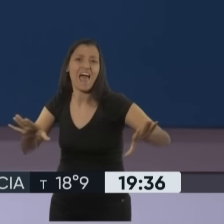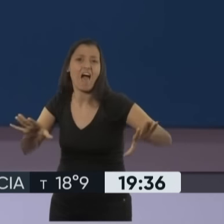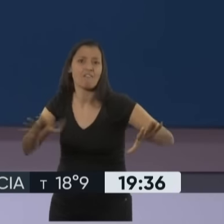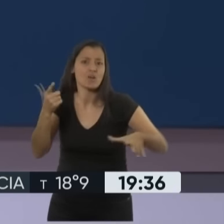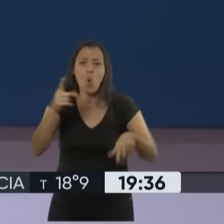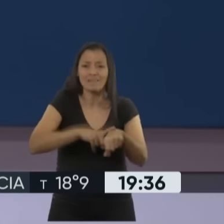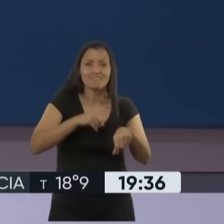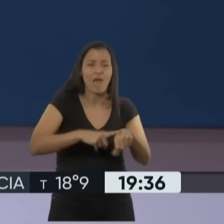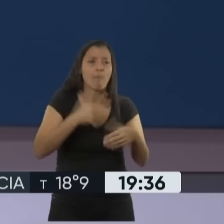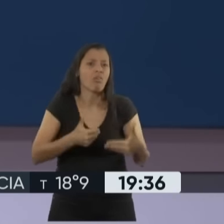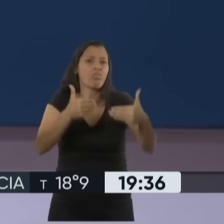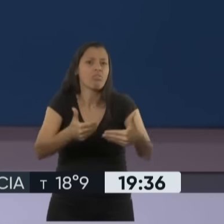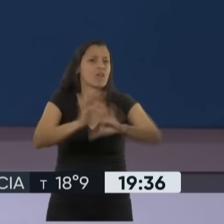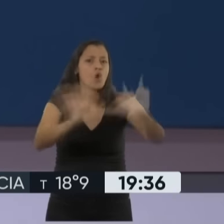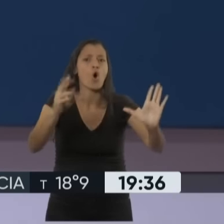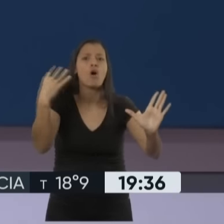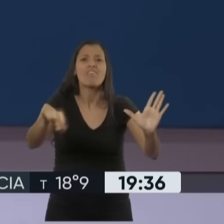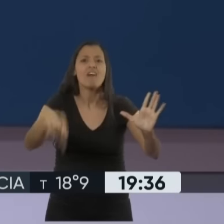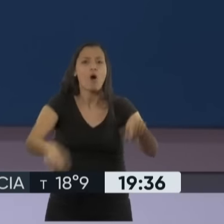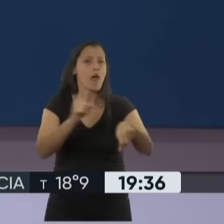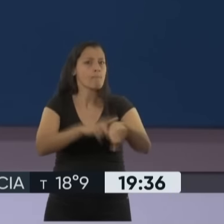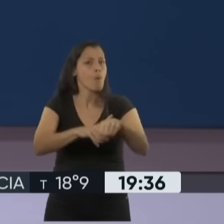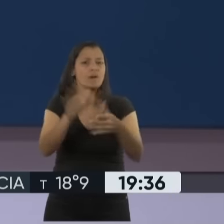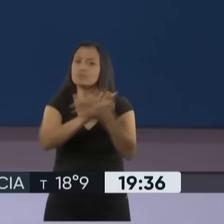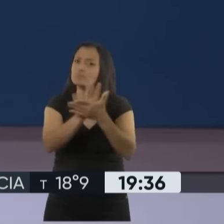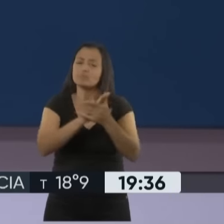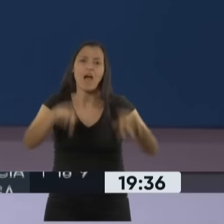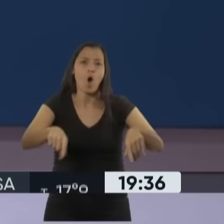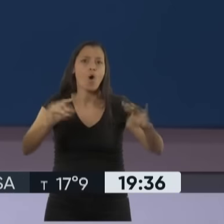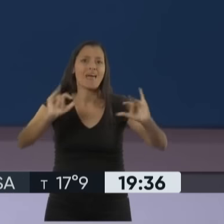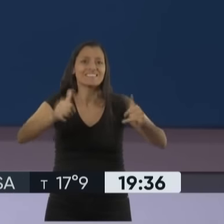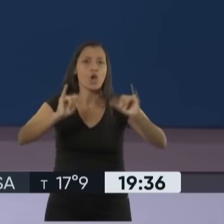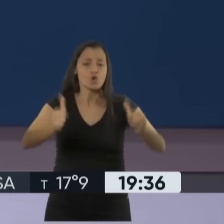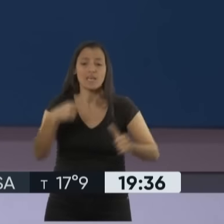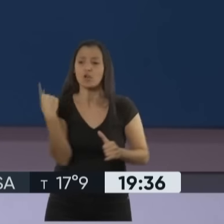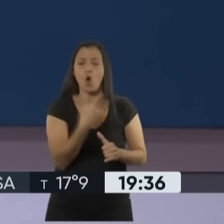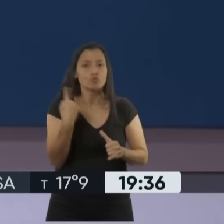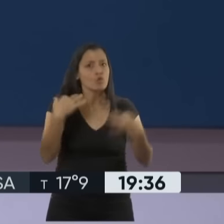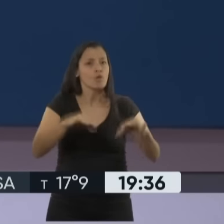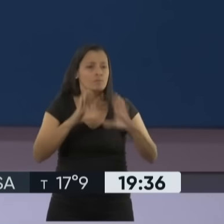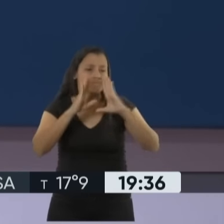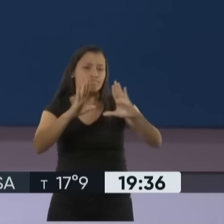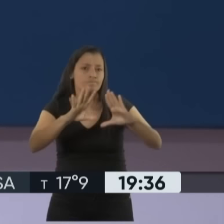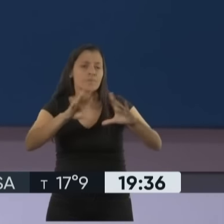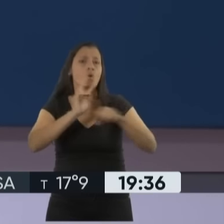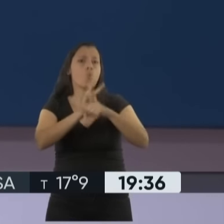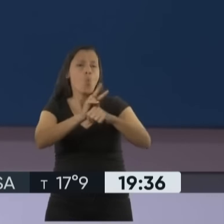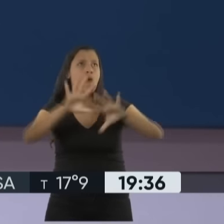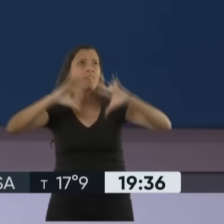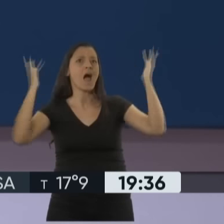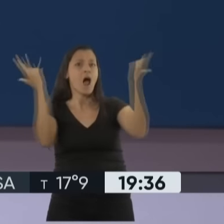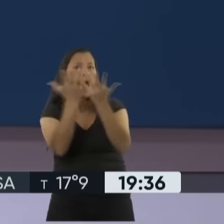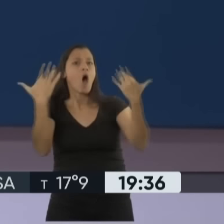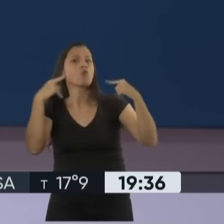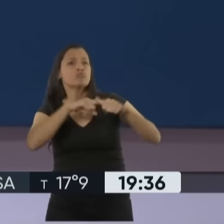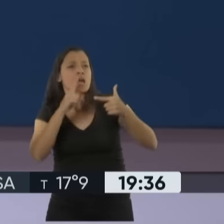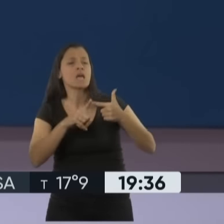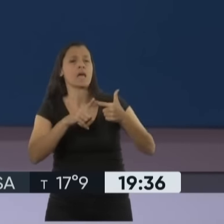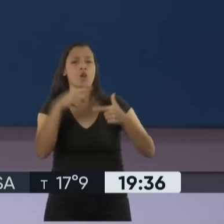no hay tiempo para esperar respuestas somos acreedores ambientales aportamos oxígeno al planeta